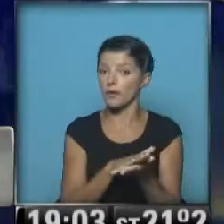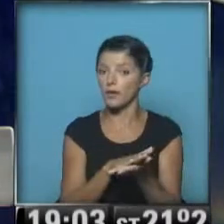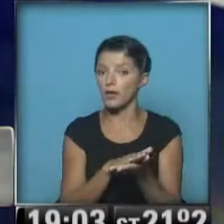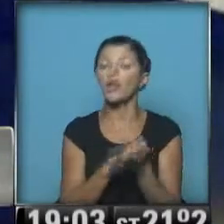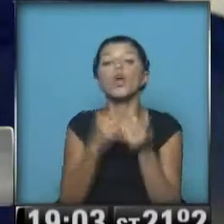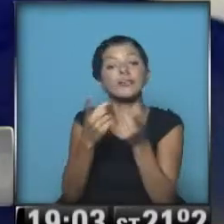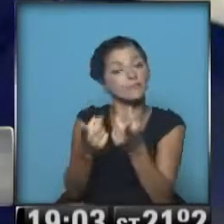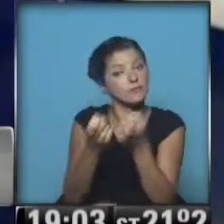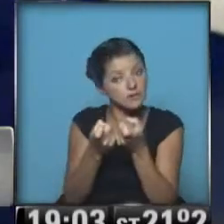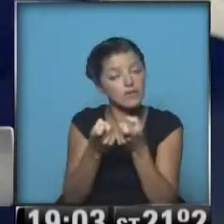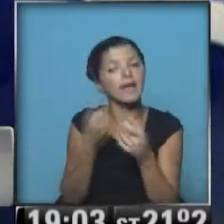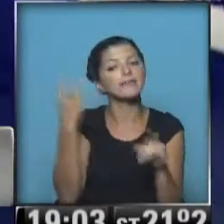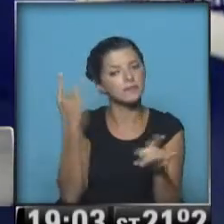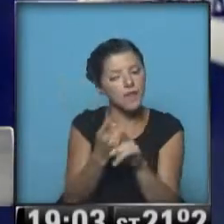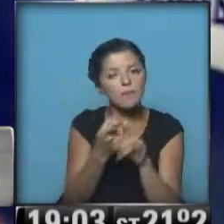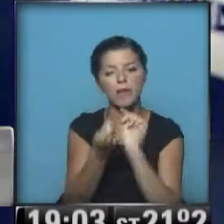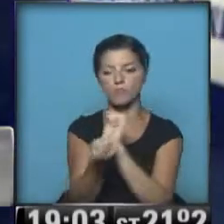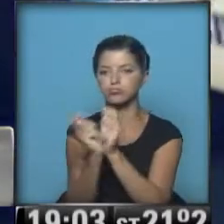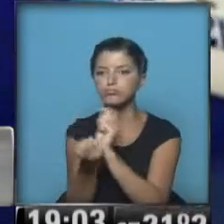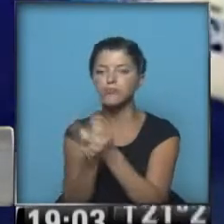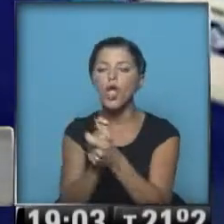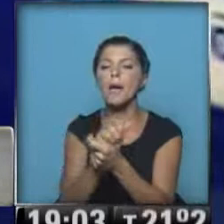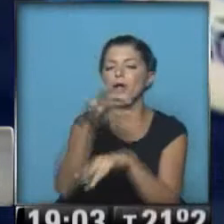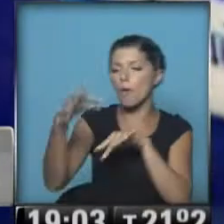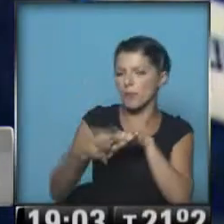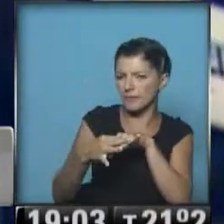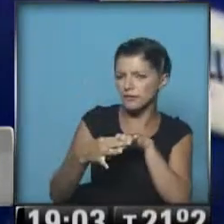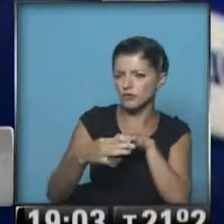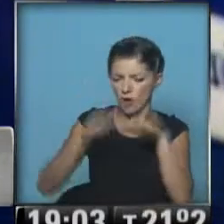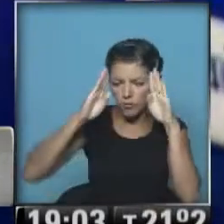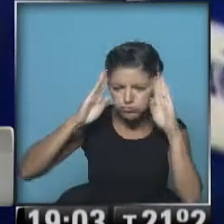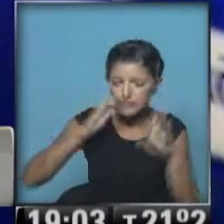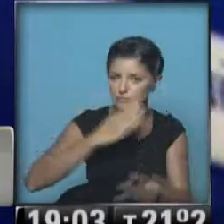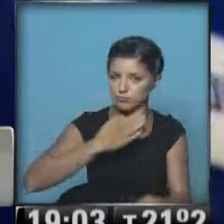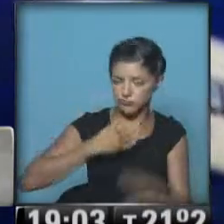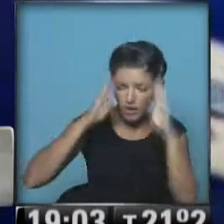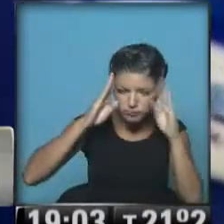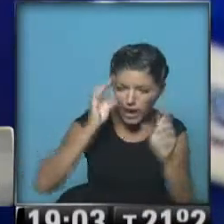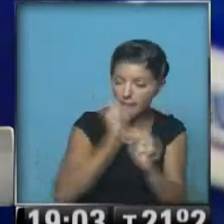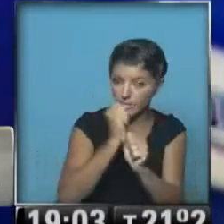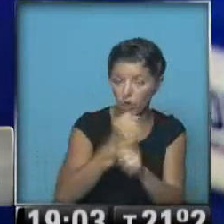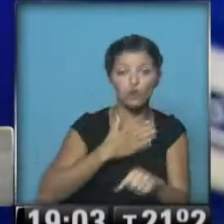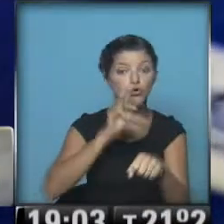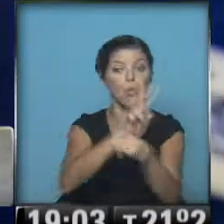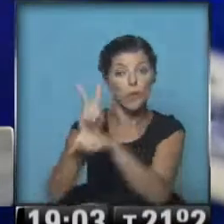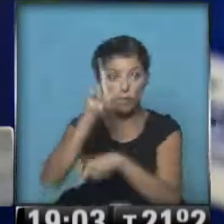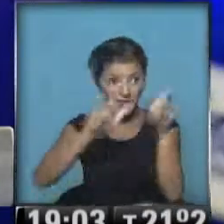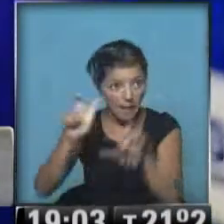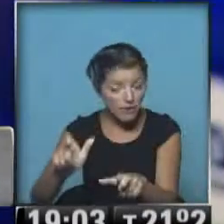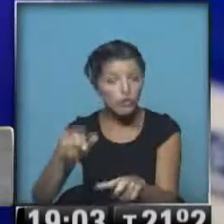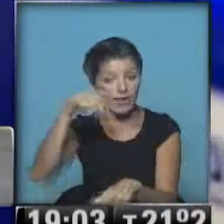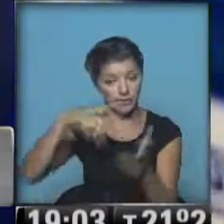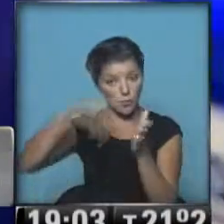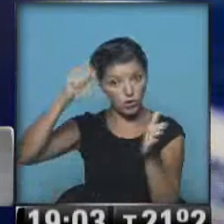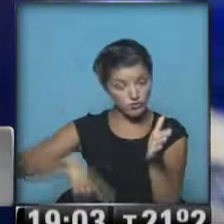necesidad permanente de renovar no solamente el compromiso, la vocación y la pasión con que cuidamos a nuestros ciudadanos en la Ciudad de Buenos